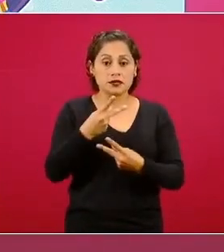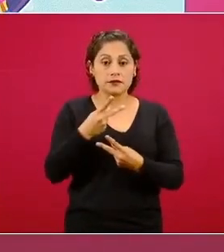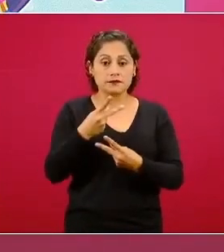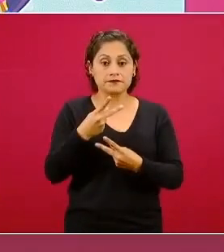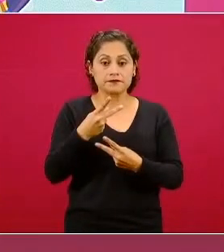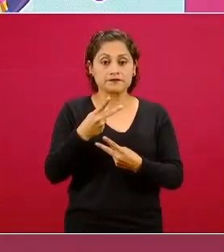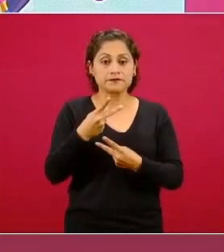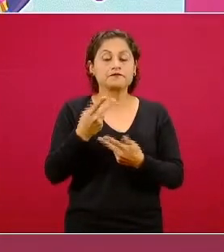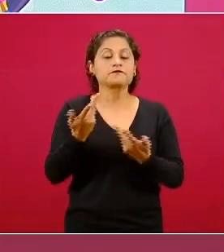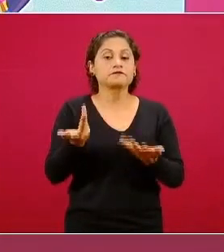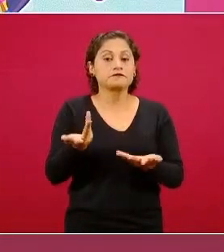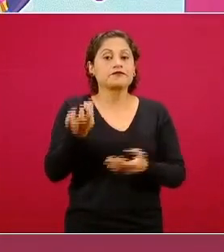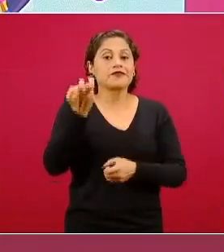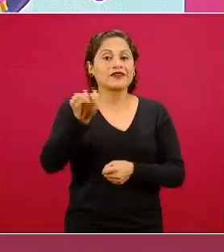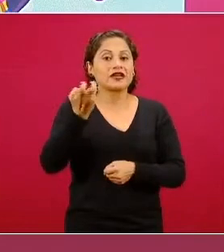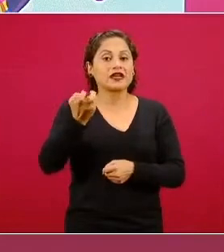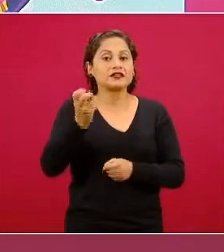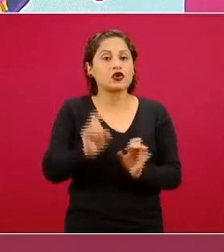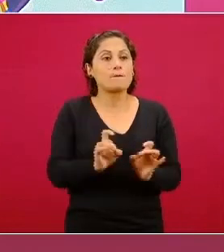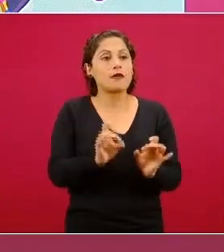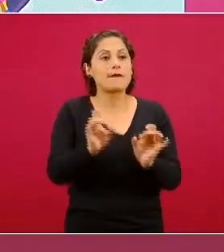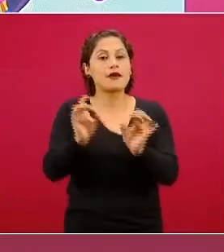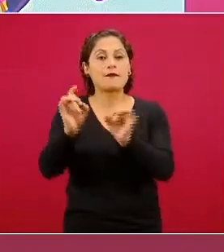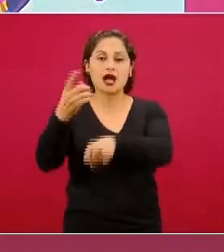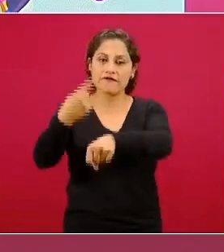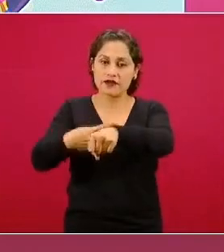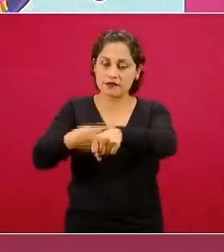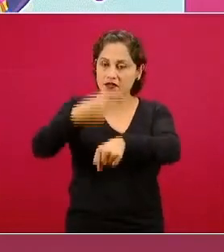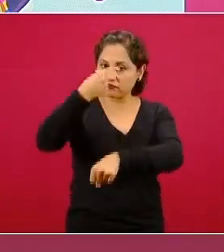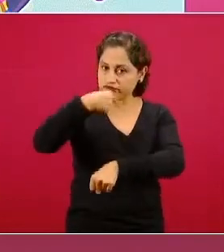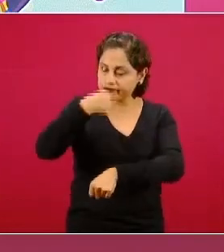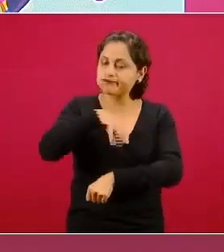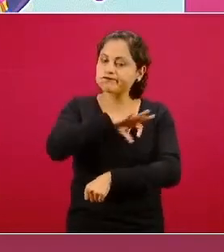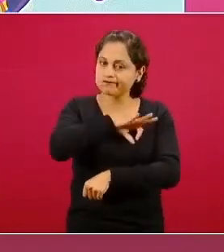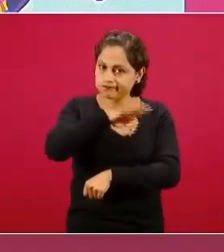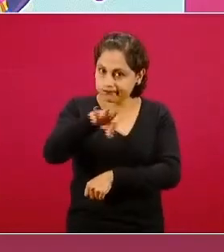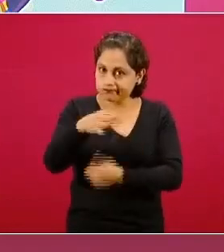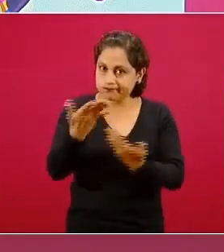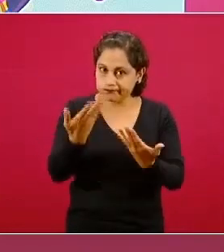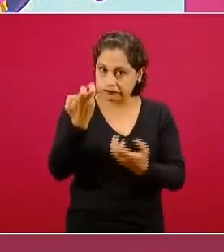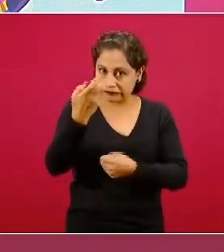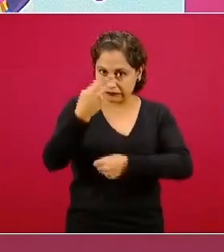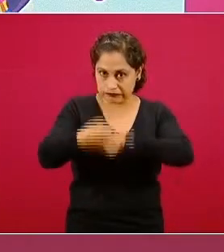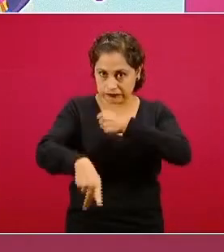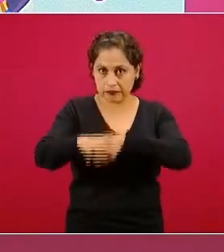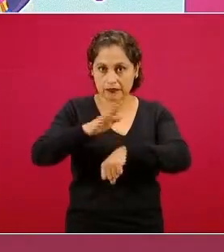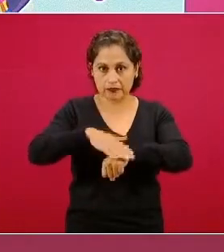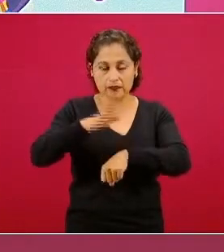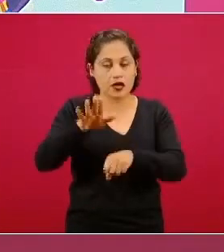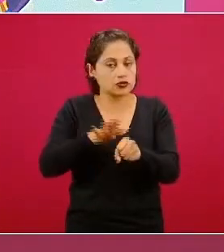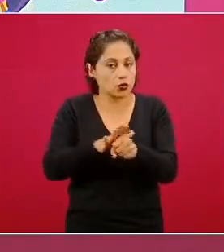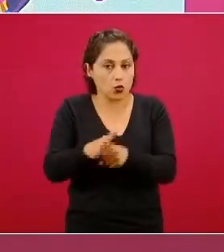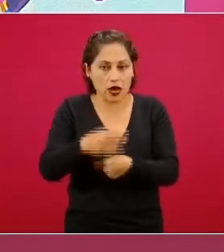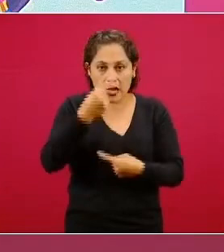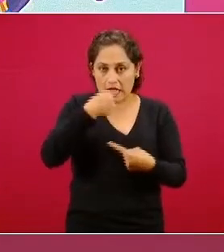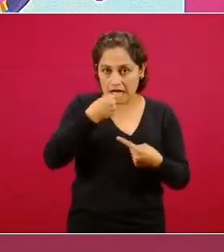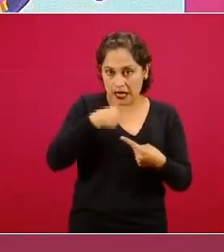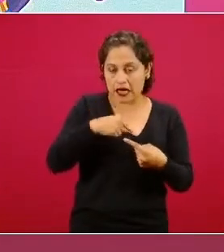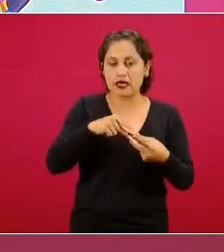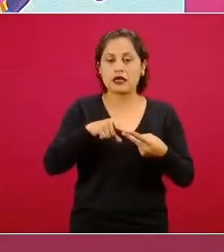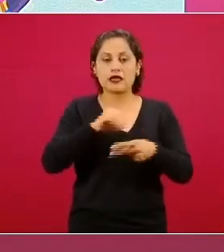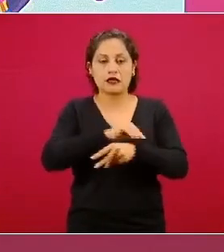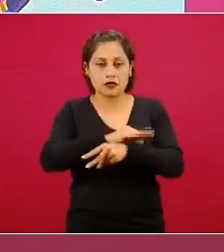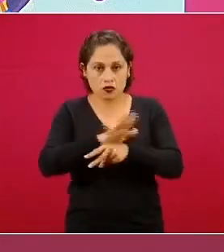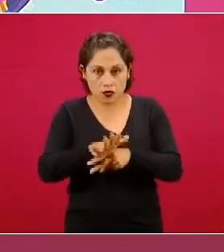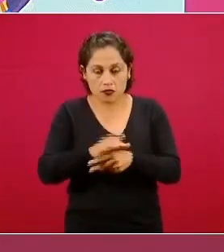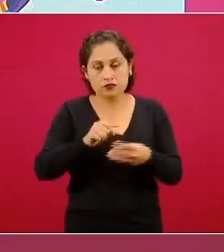la facilidad con la que pueden ocurrir las enfermedades respiratorias, y esto incluye influenza, incluye COVID,